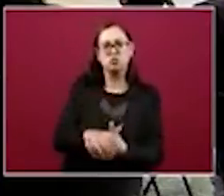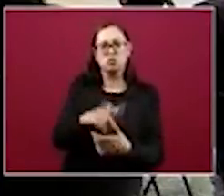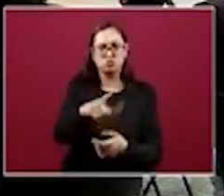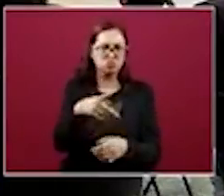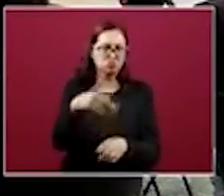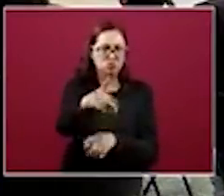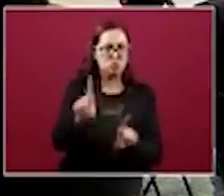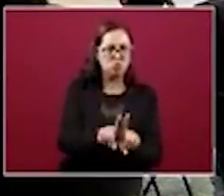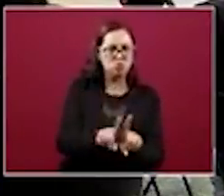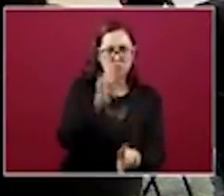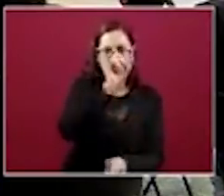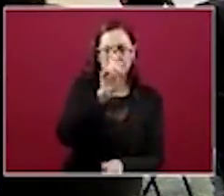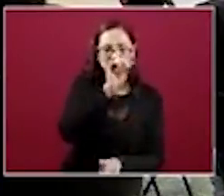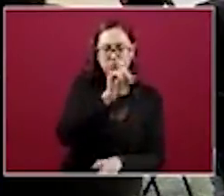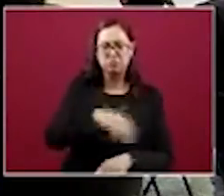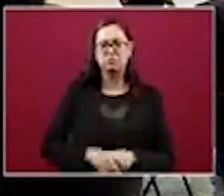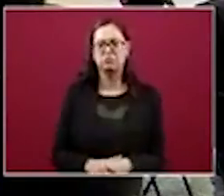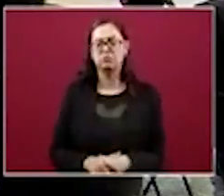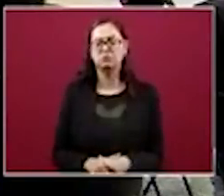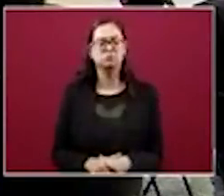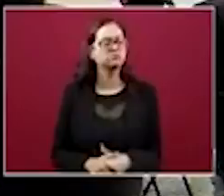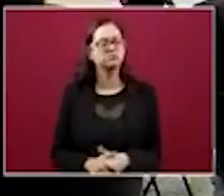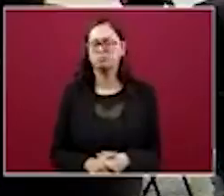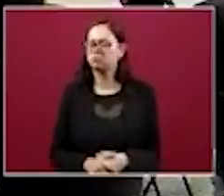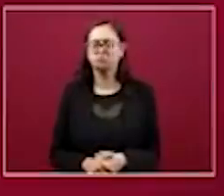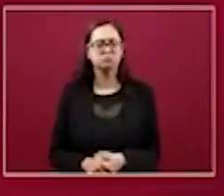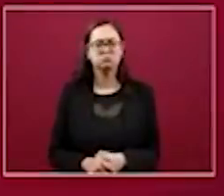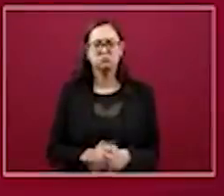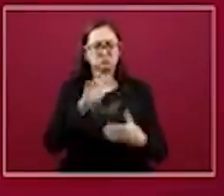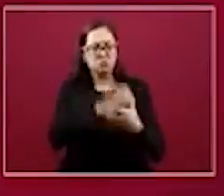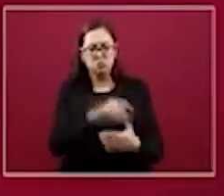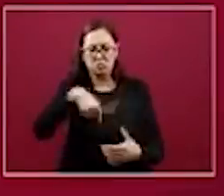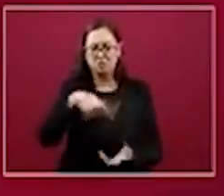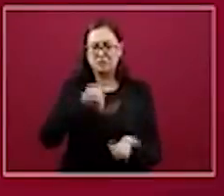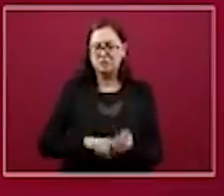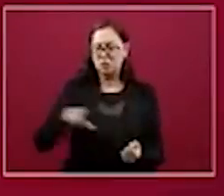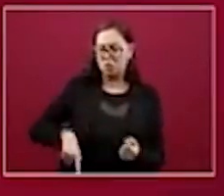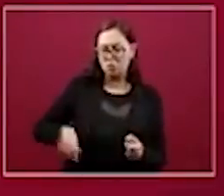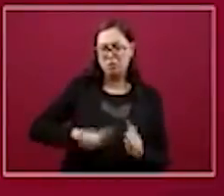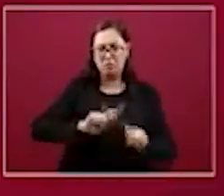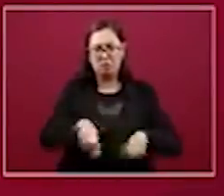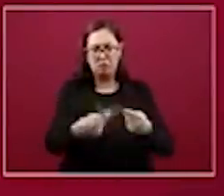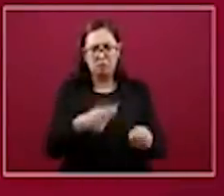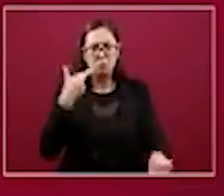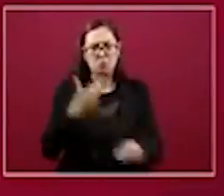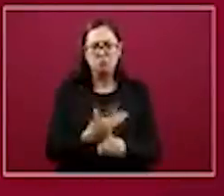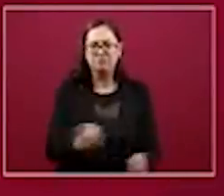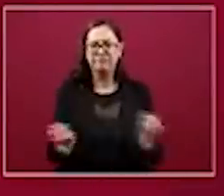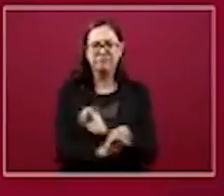No, tiene ningún cargo aquí. Y sí, me ha ayudado mucho, y él